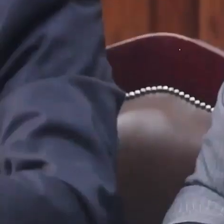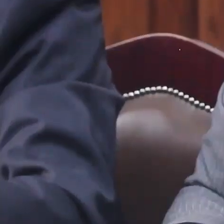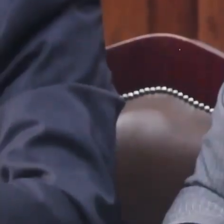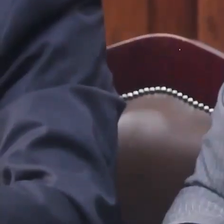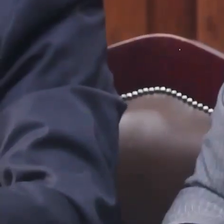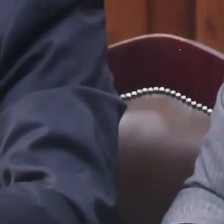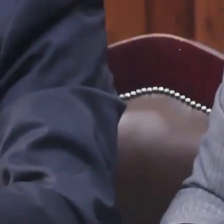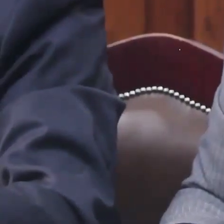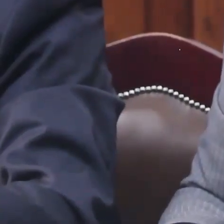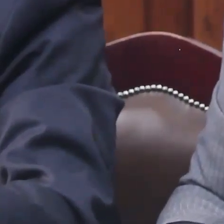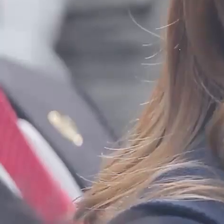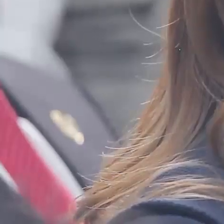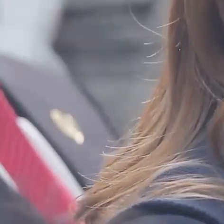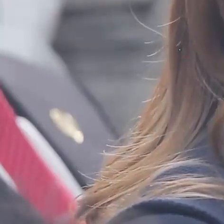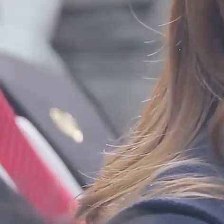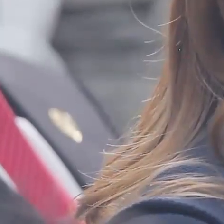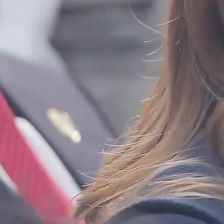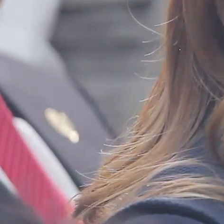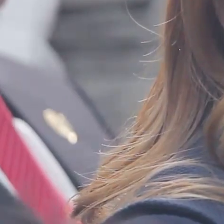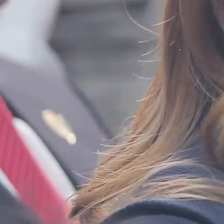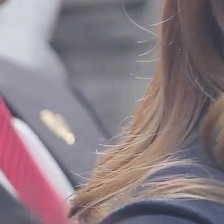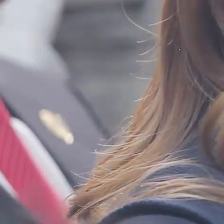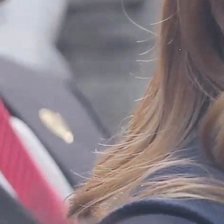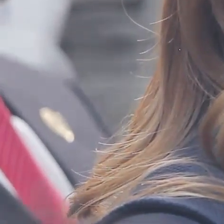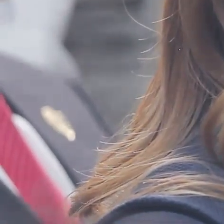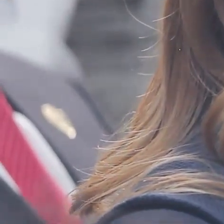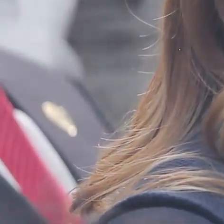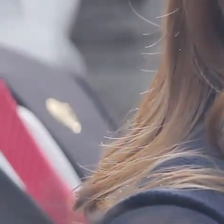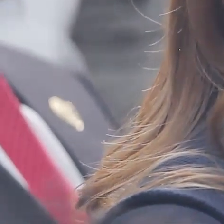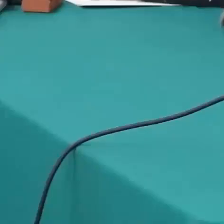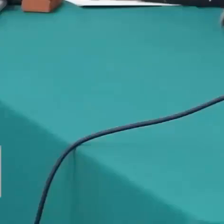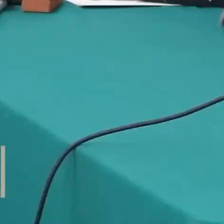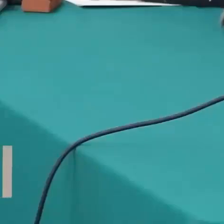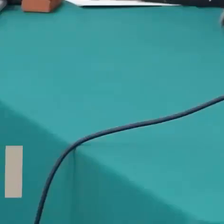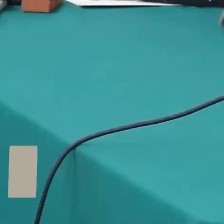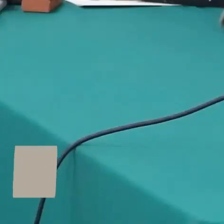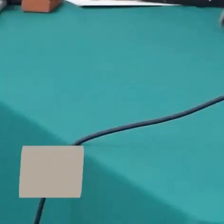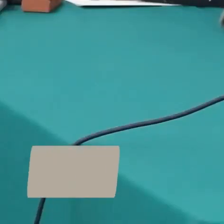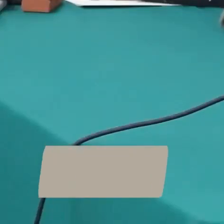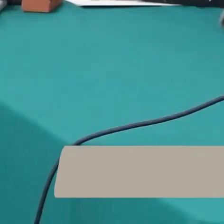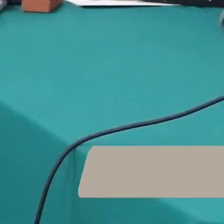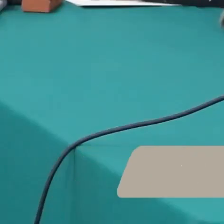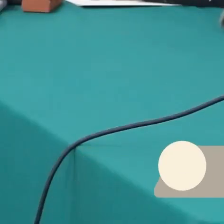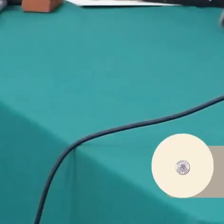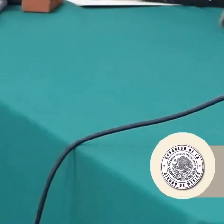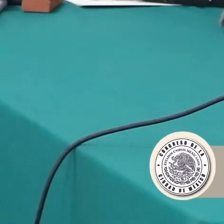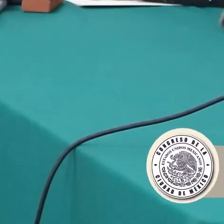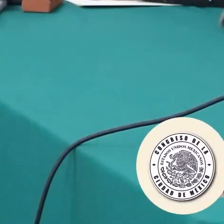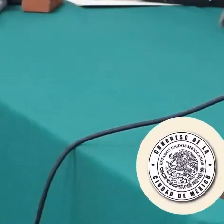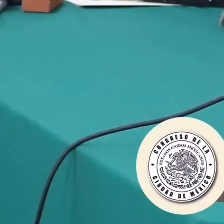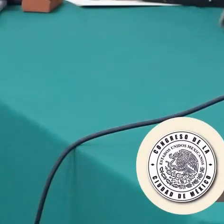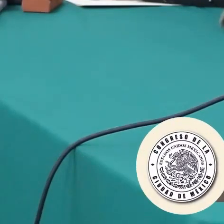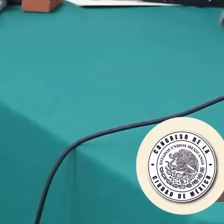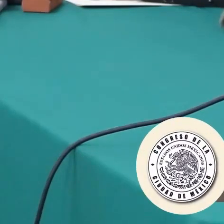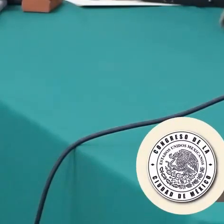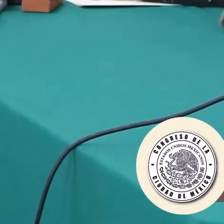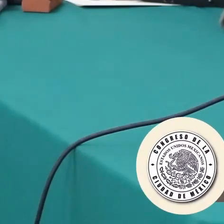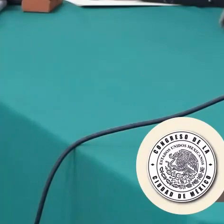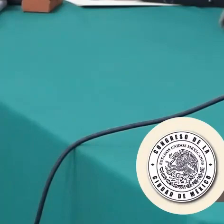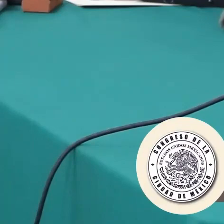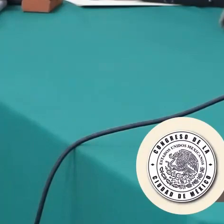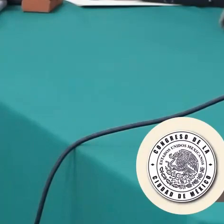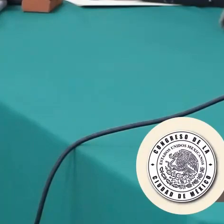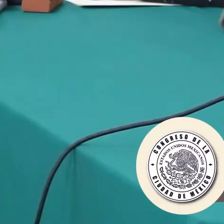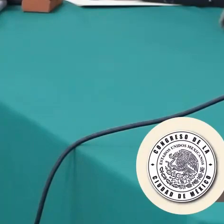justicia en todo el país y que ahora toca el turno de nuestra ciudad. El Código Nacional está construyendo un sistema de impartición